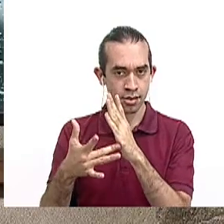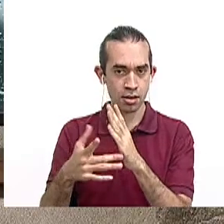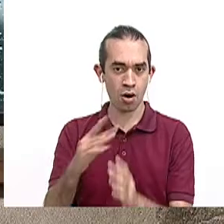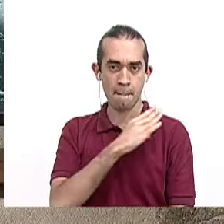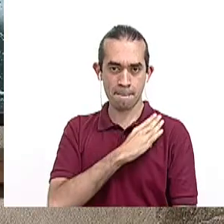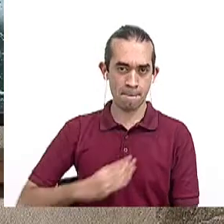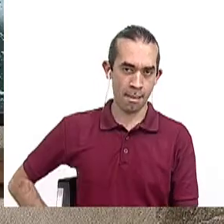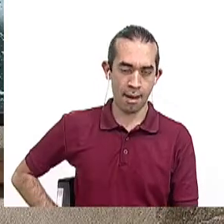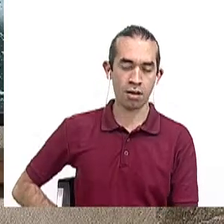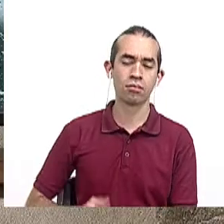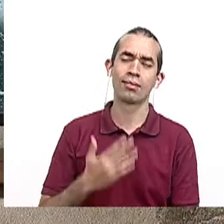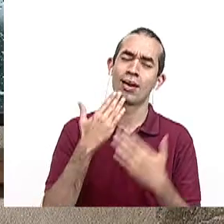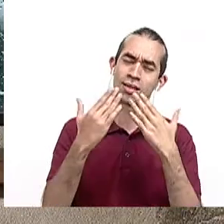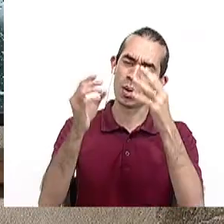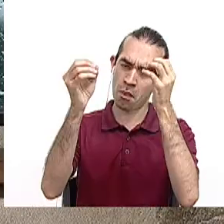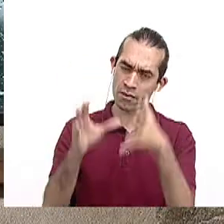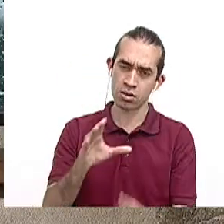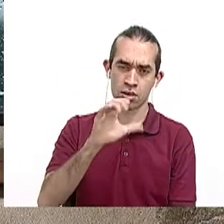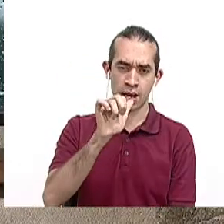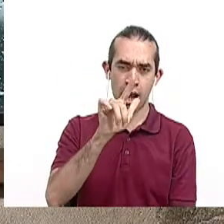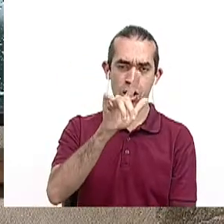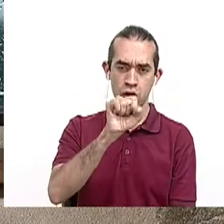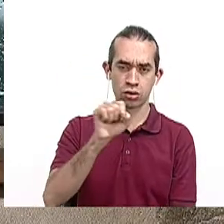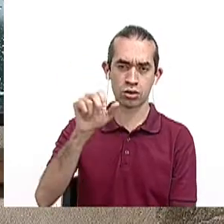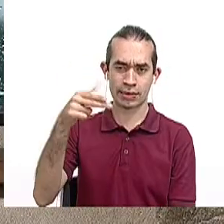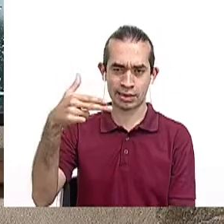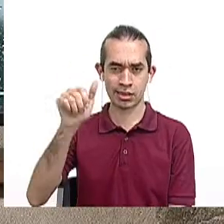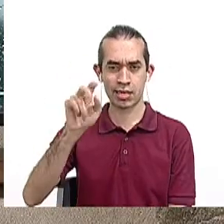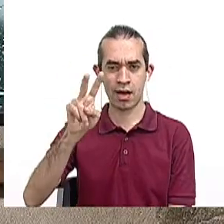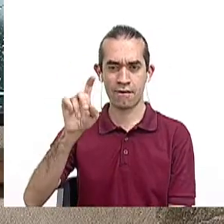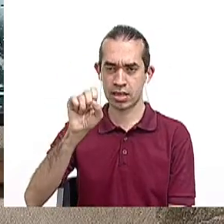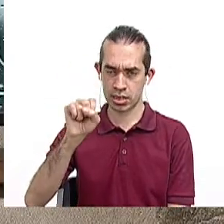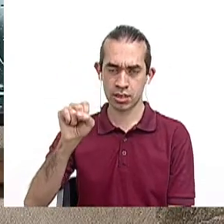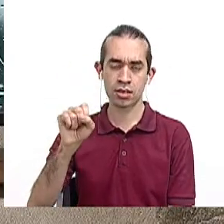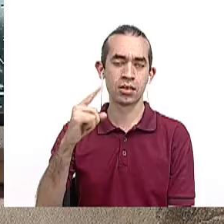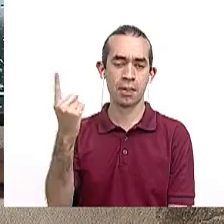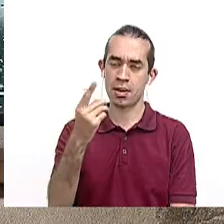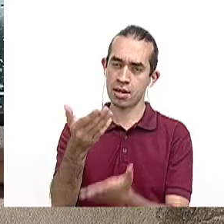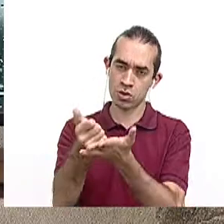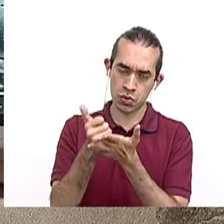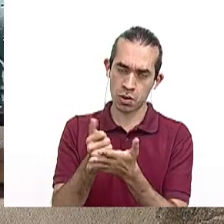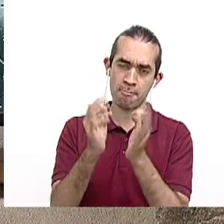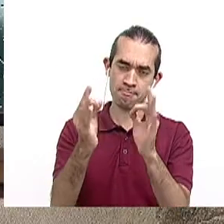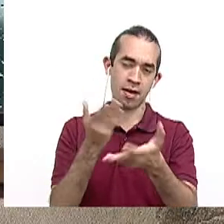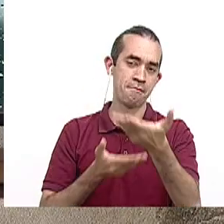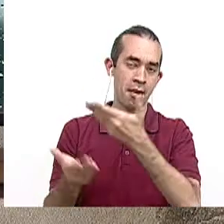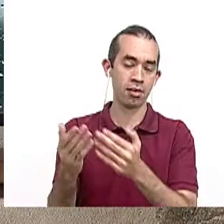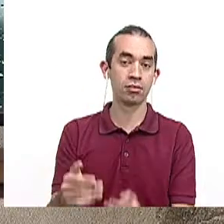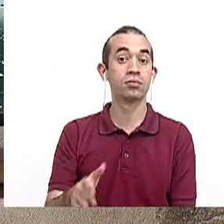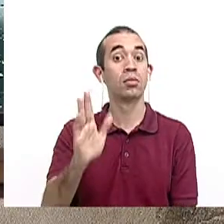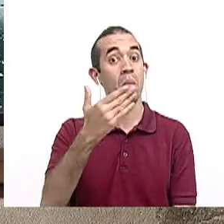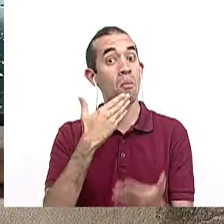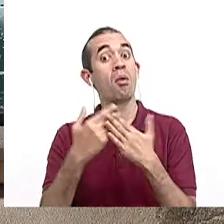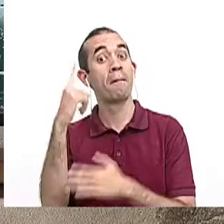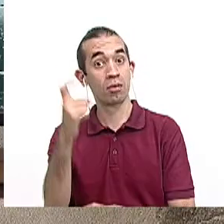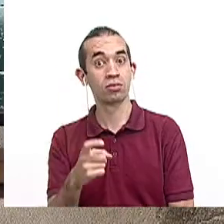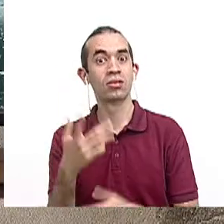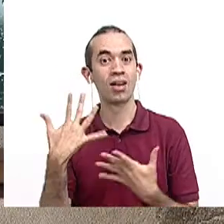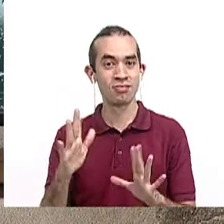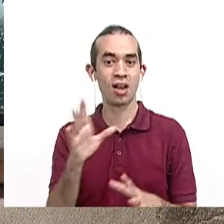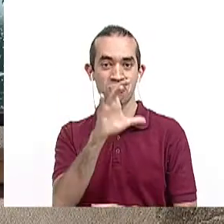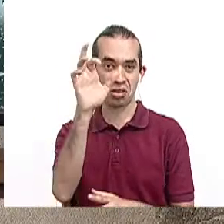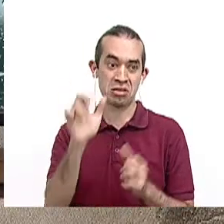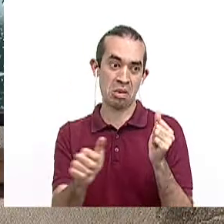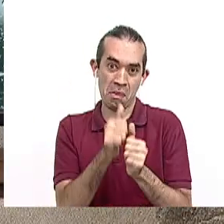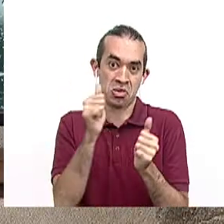muy amablemente. Bueno, Kaina, muy buena pregunta. Creo que todos los costarricenses, si no la mayoría, hemos utilizado el monumento a